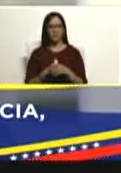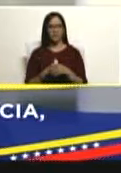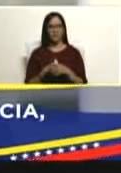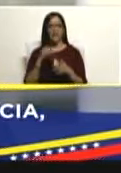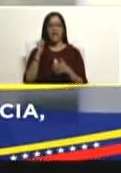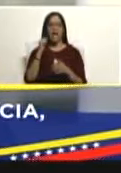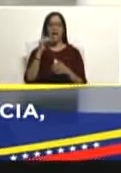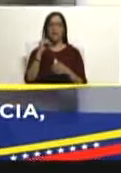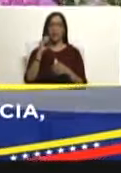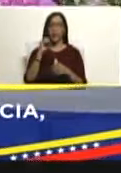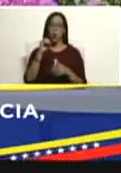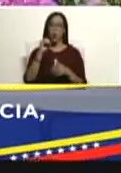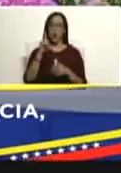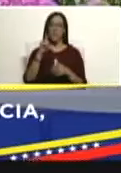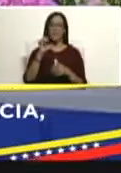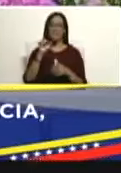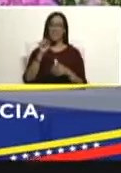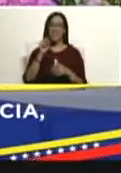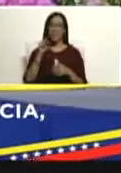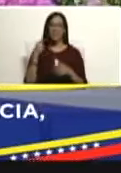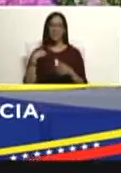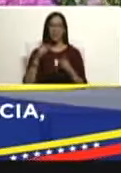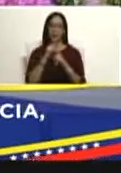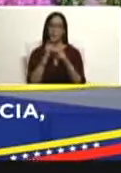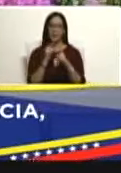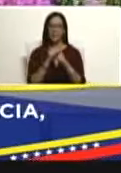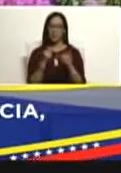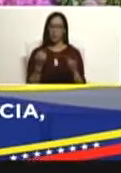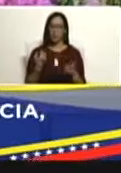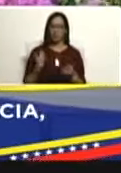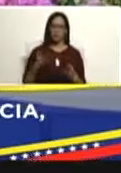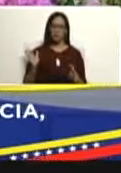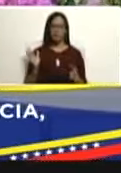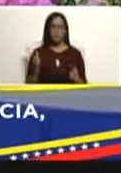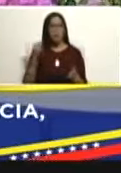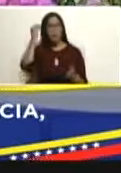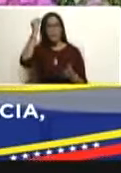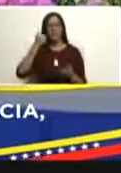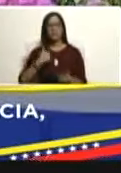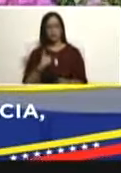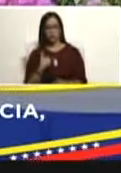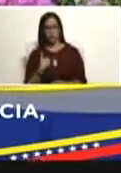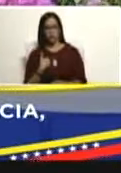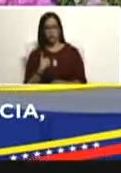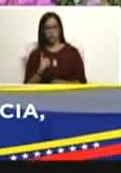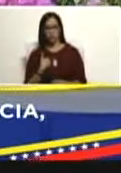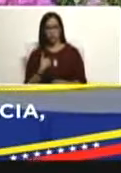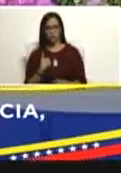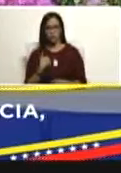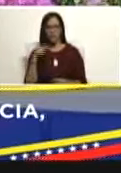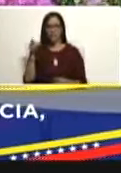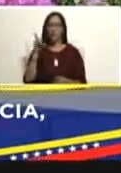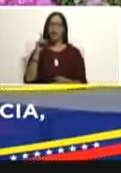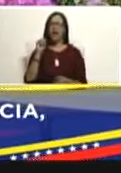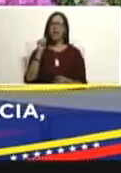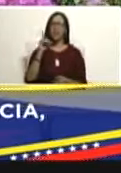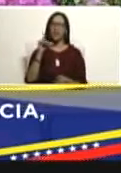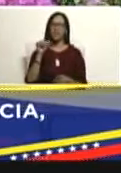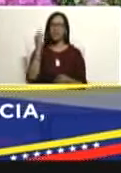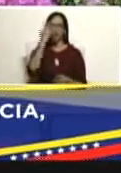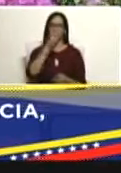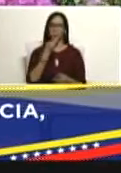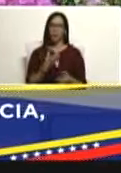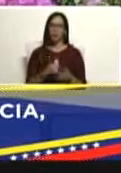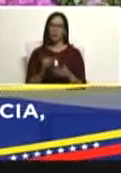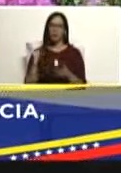Adolescente lleva una carga despectiva, ¿verdad? Pienso yo. No, este es un adolescente, pero sí es hermoso. Viene